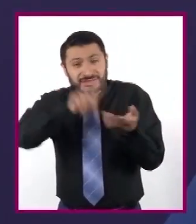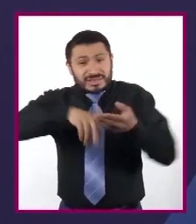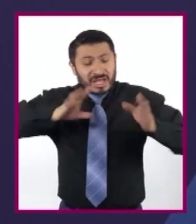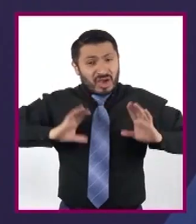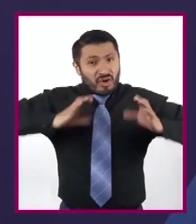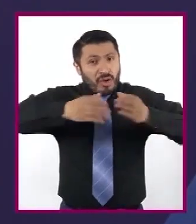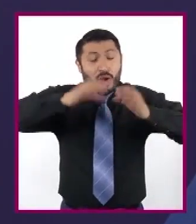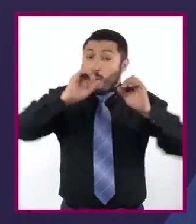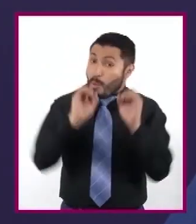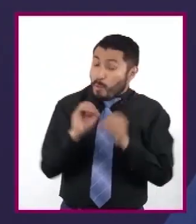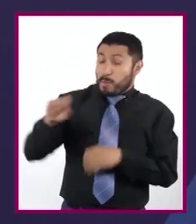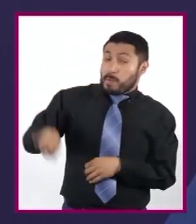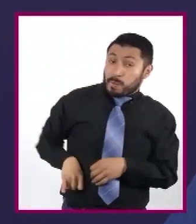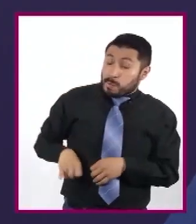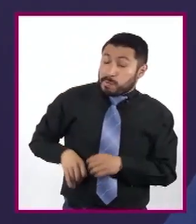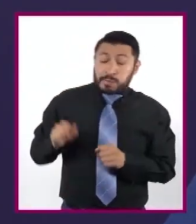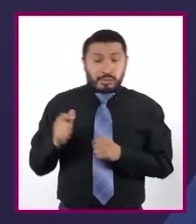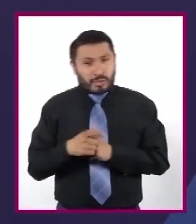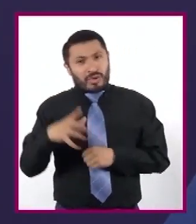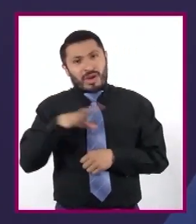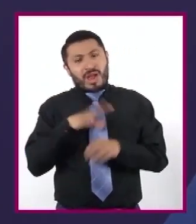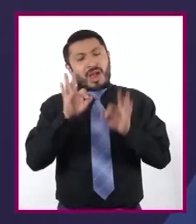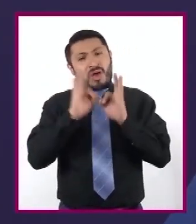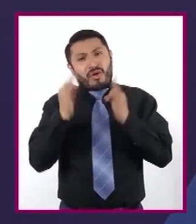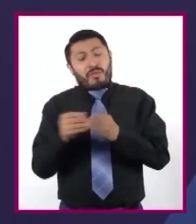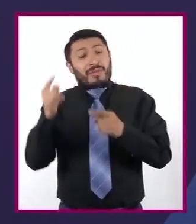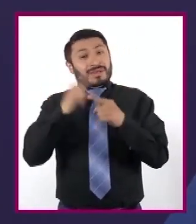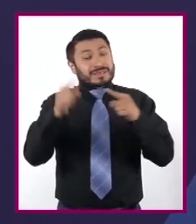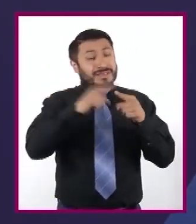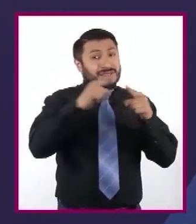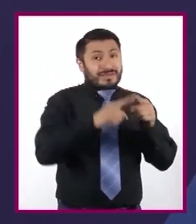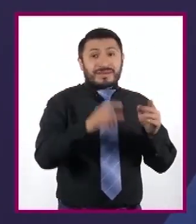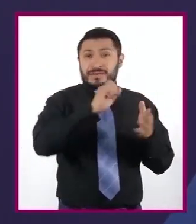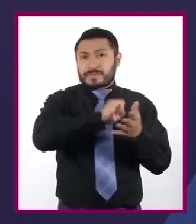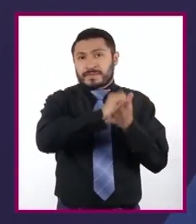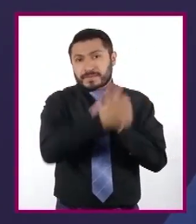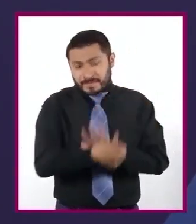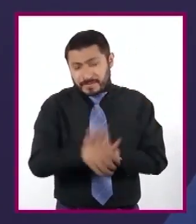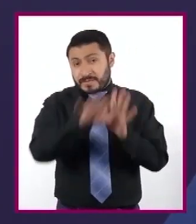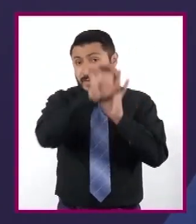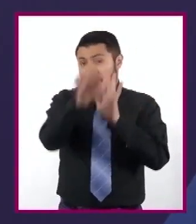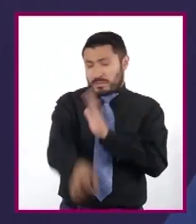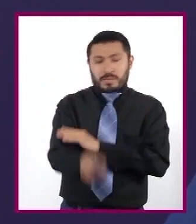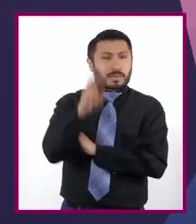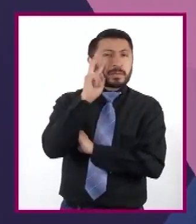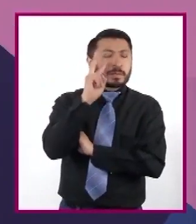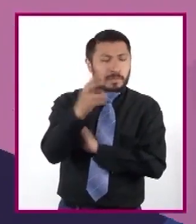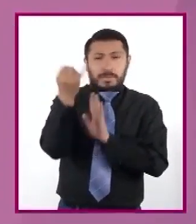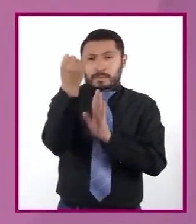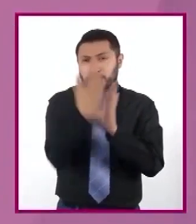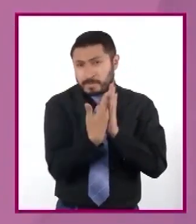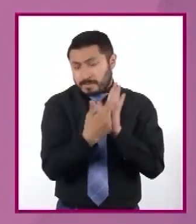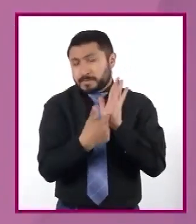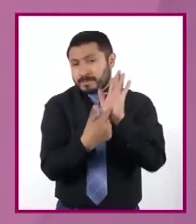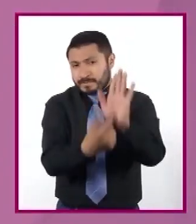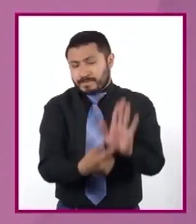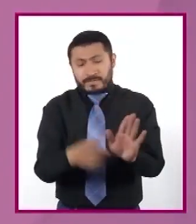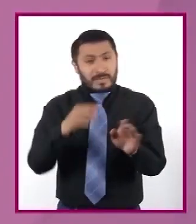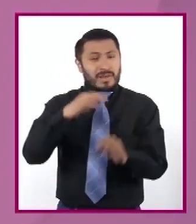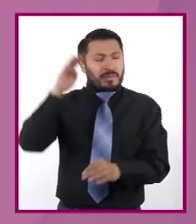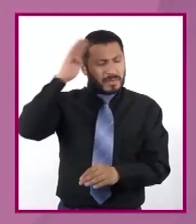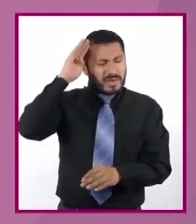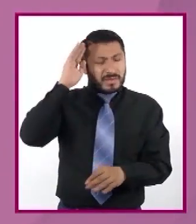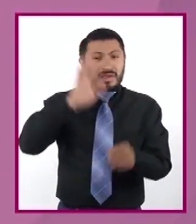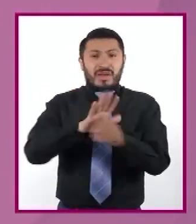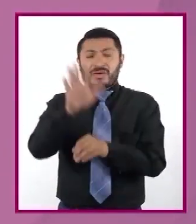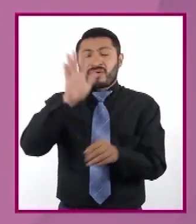le interesa mucho, tiene varias maneras de mencionarlo. Por ejemplo, observen la siguiente imagen y piensen todas las maneras que conocen